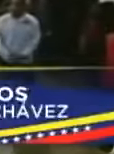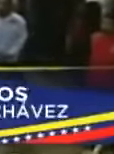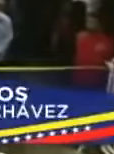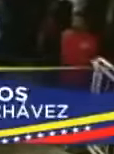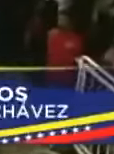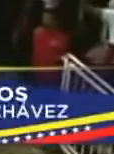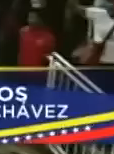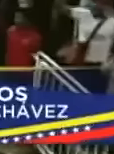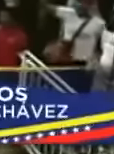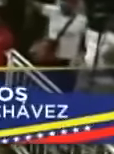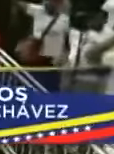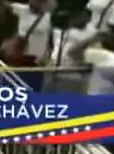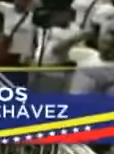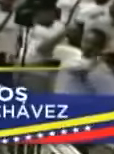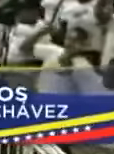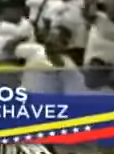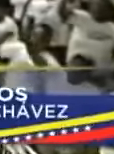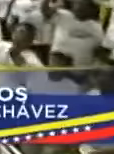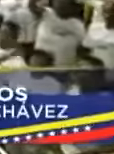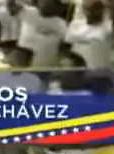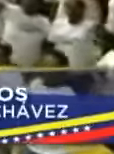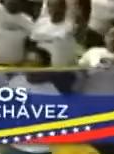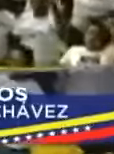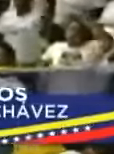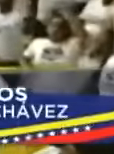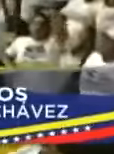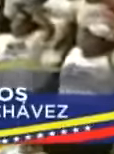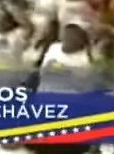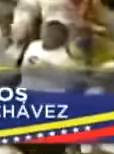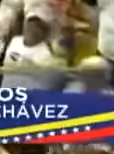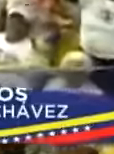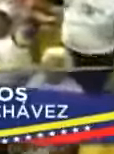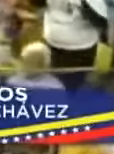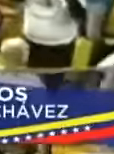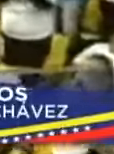Lo dijo Chávez en el golpe del timón.